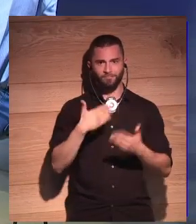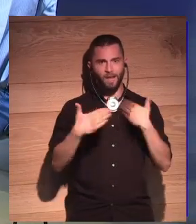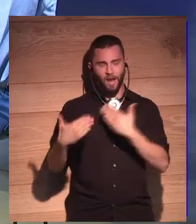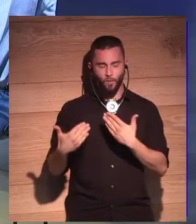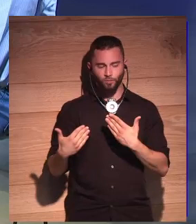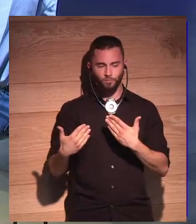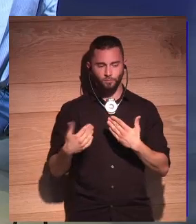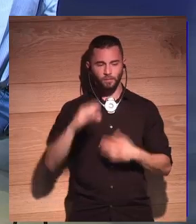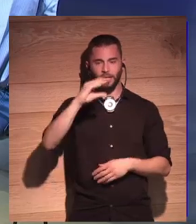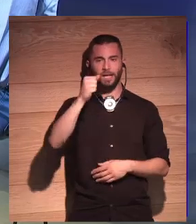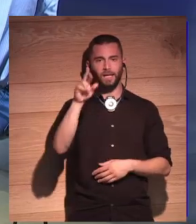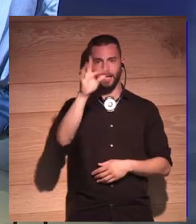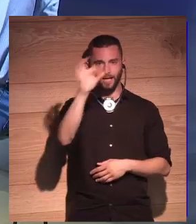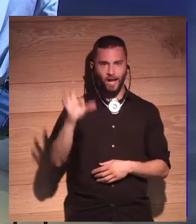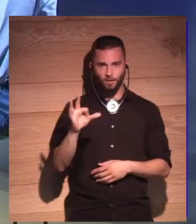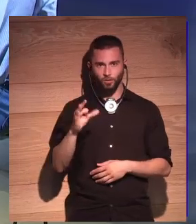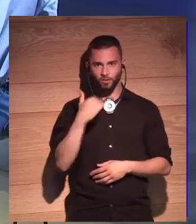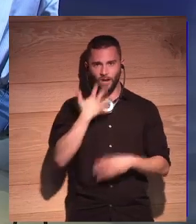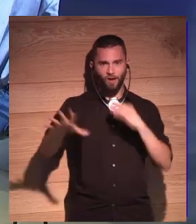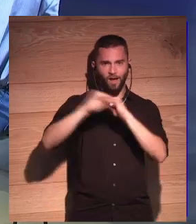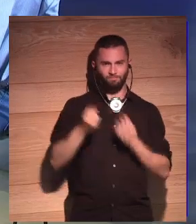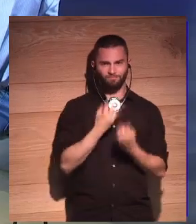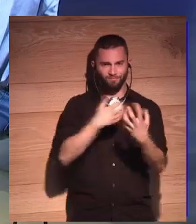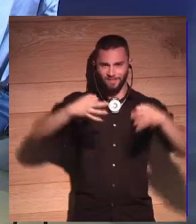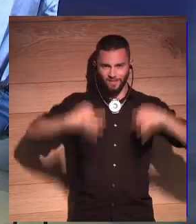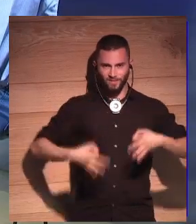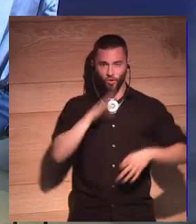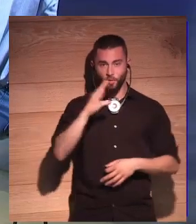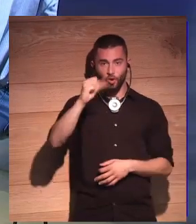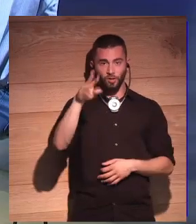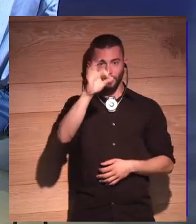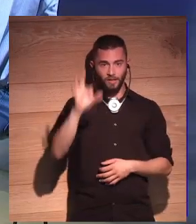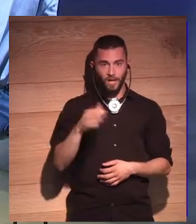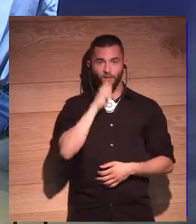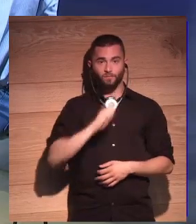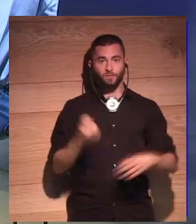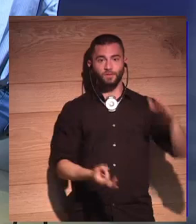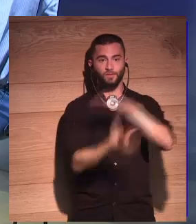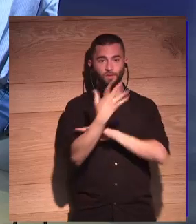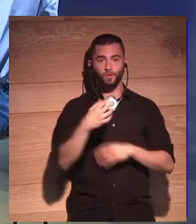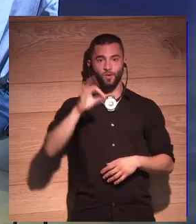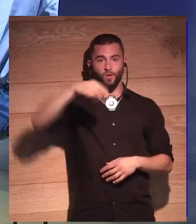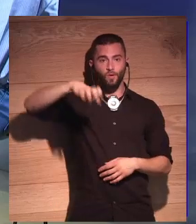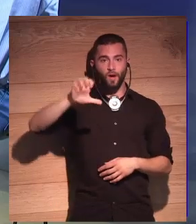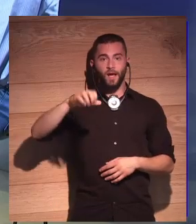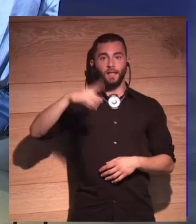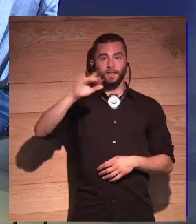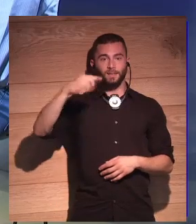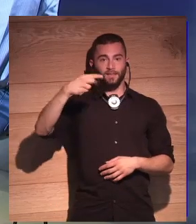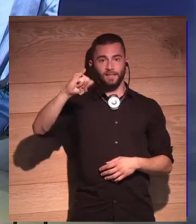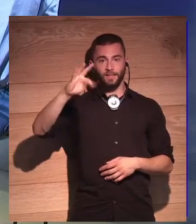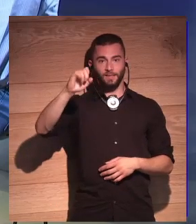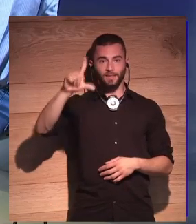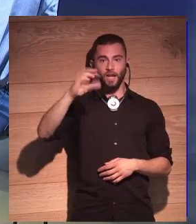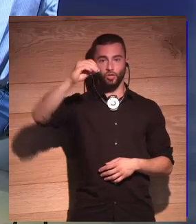mucho que aportar ahí, porque Carlos es, aparte de fundador y CEO de One Digital Consulting, es presidente de la